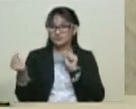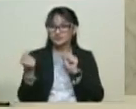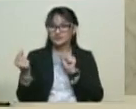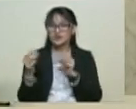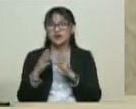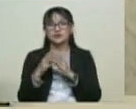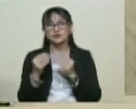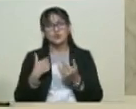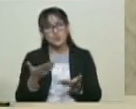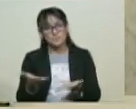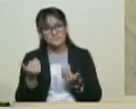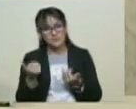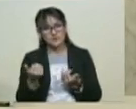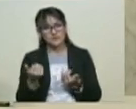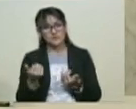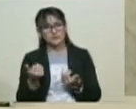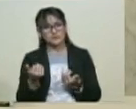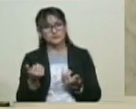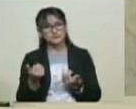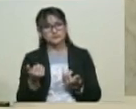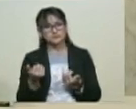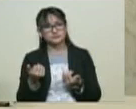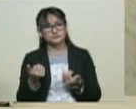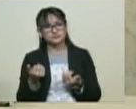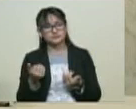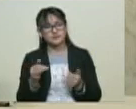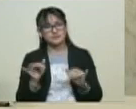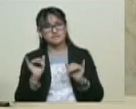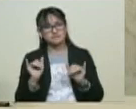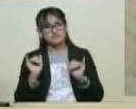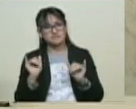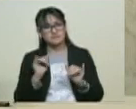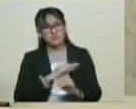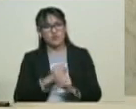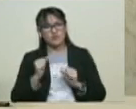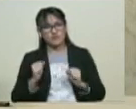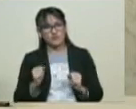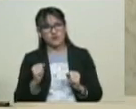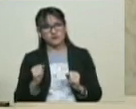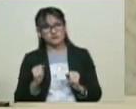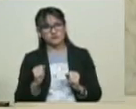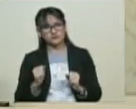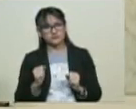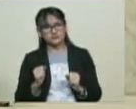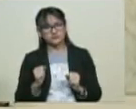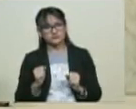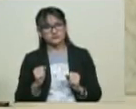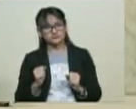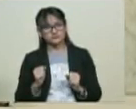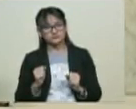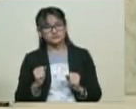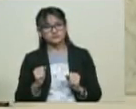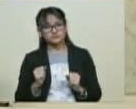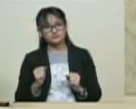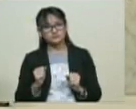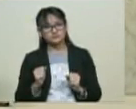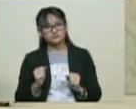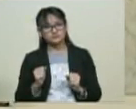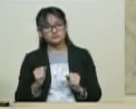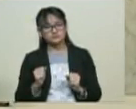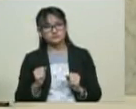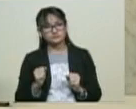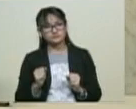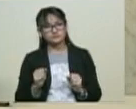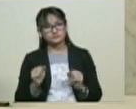que yo les estoy pidiendo, con la misma energía, don Arístides, con la misma energía y